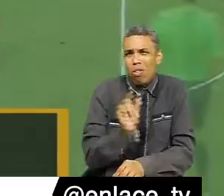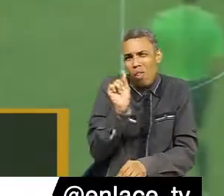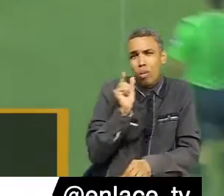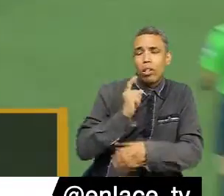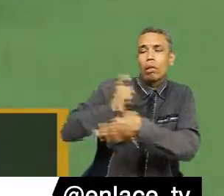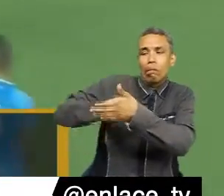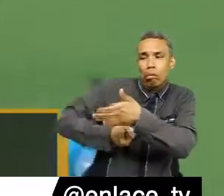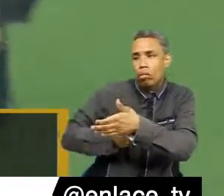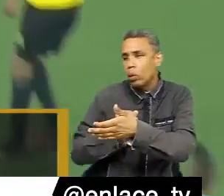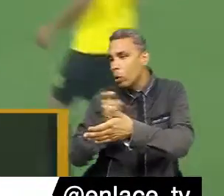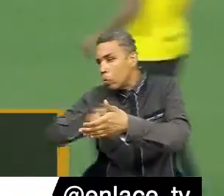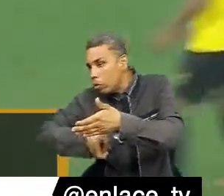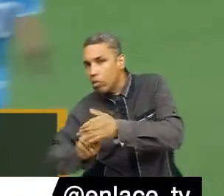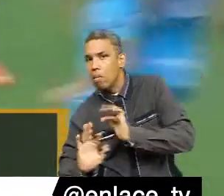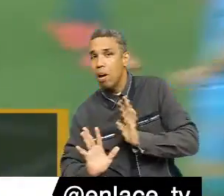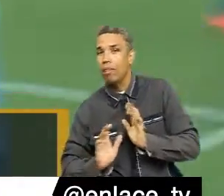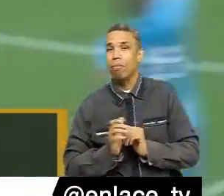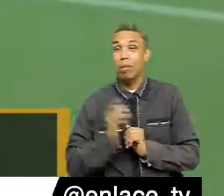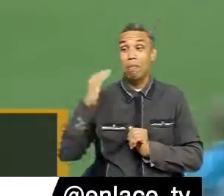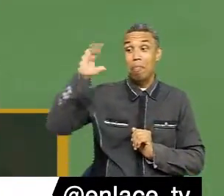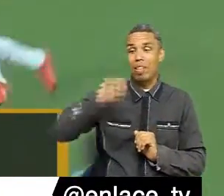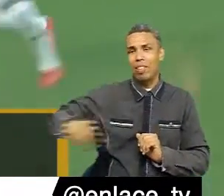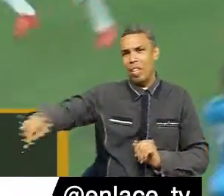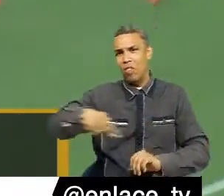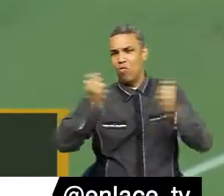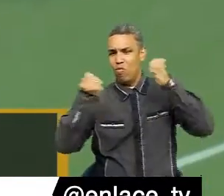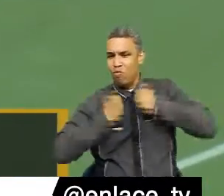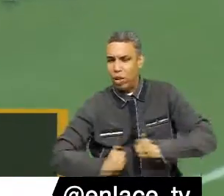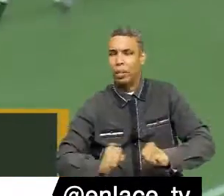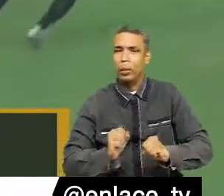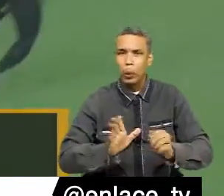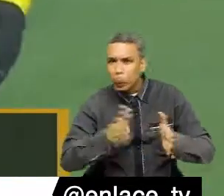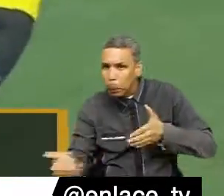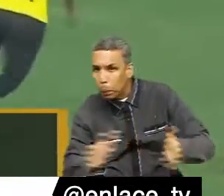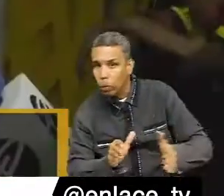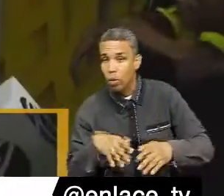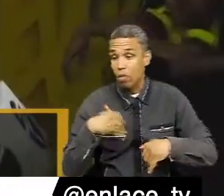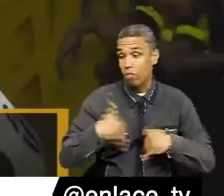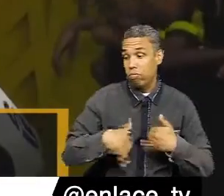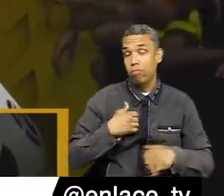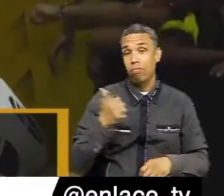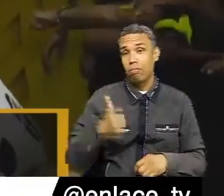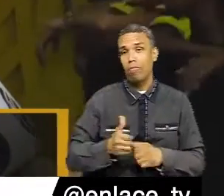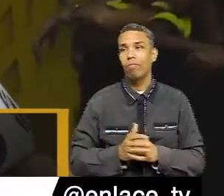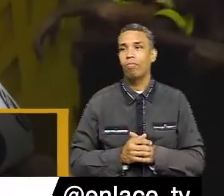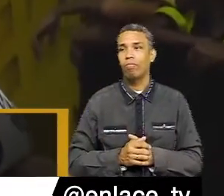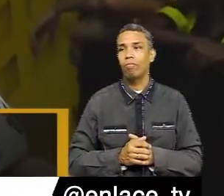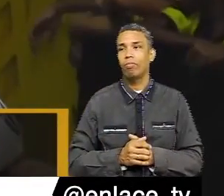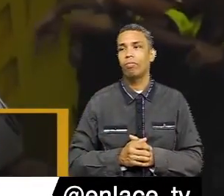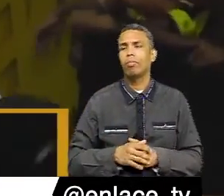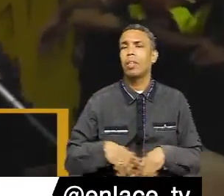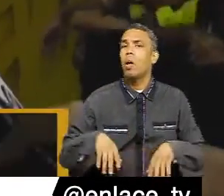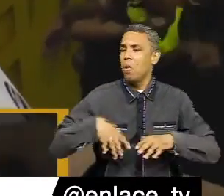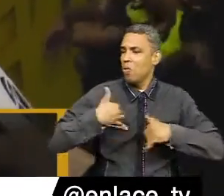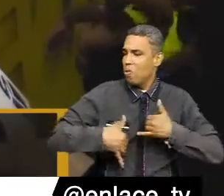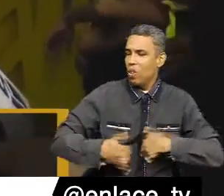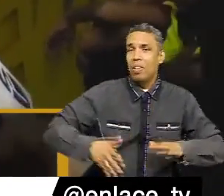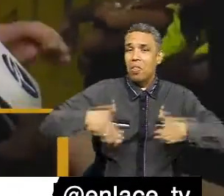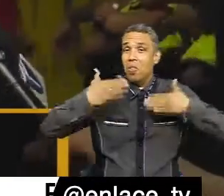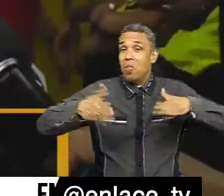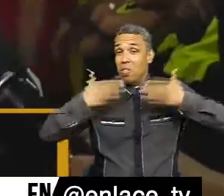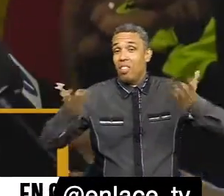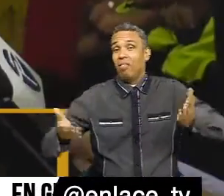la felicitación es para ellos porque han hecho un esfuerzo grandísimo, han hecho un buen fútbol. Creo que esta felicitación se la merece el grupo por el trabajo que viene haciendo. Ya era